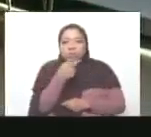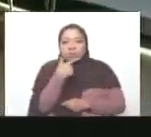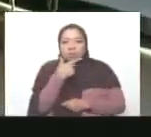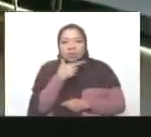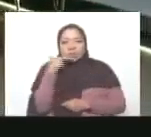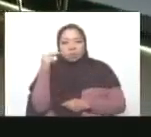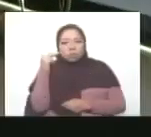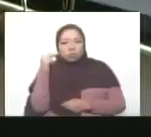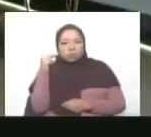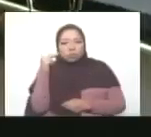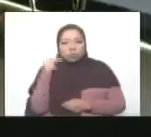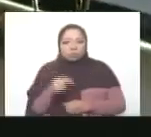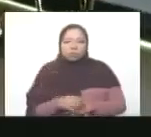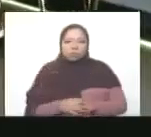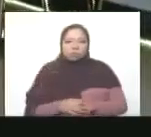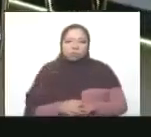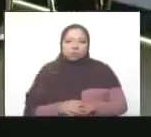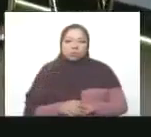café.